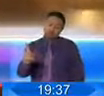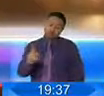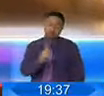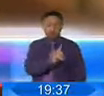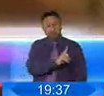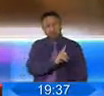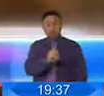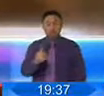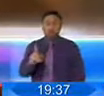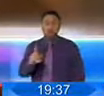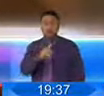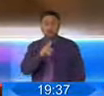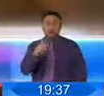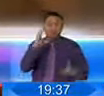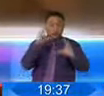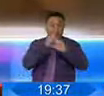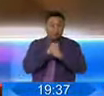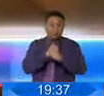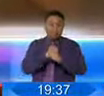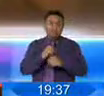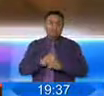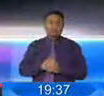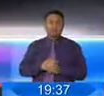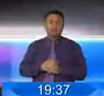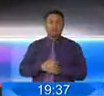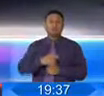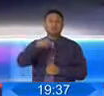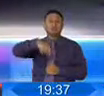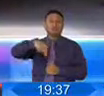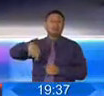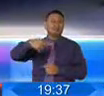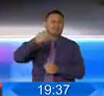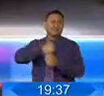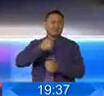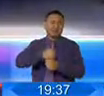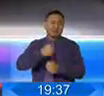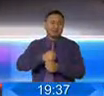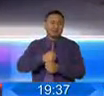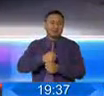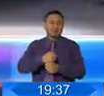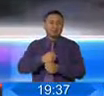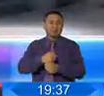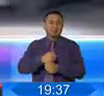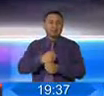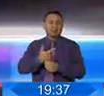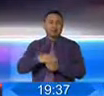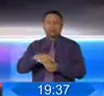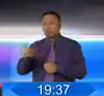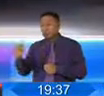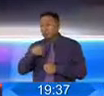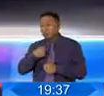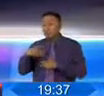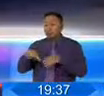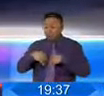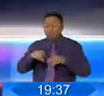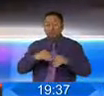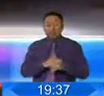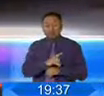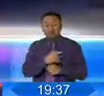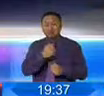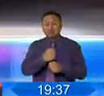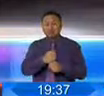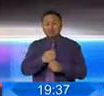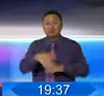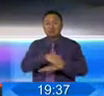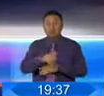vea usted, está oscuro. Parece que trabajaba a veces chambeando, haciendo mandados. Y le gustaba